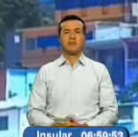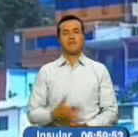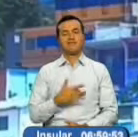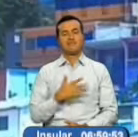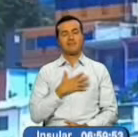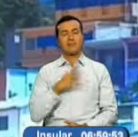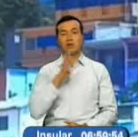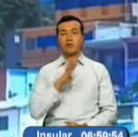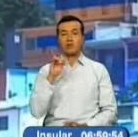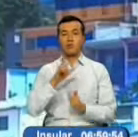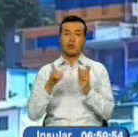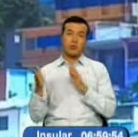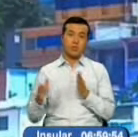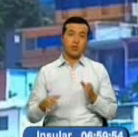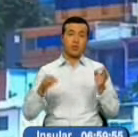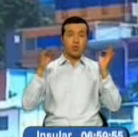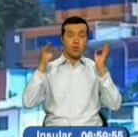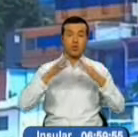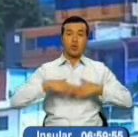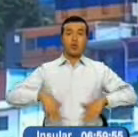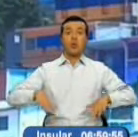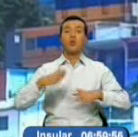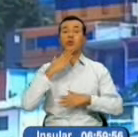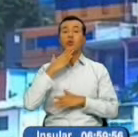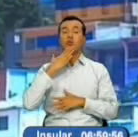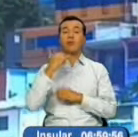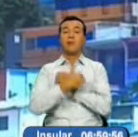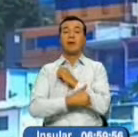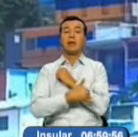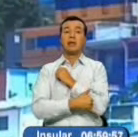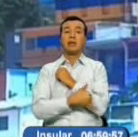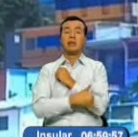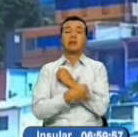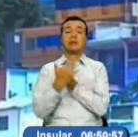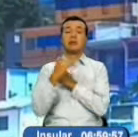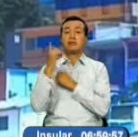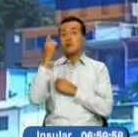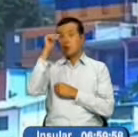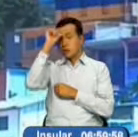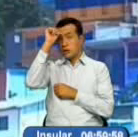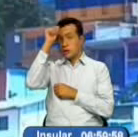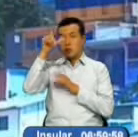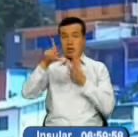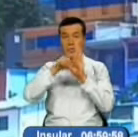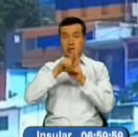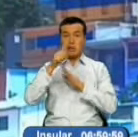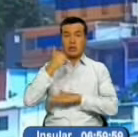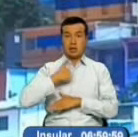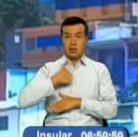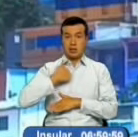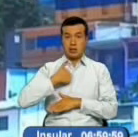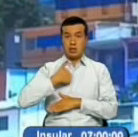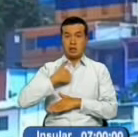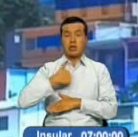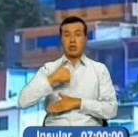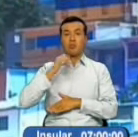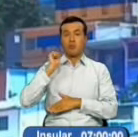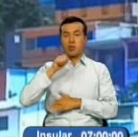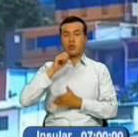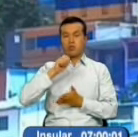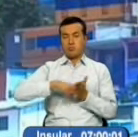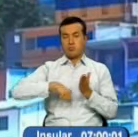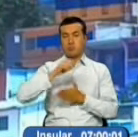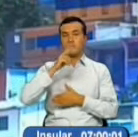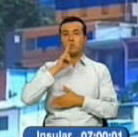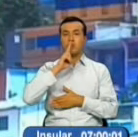Lamentable, 44 muertos dejó un accidente de tránsito en la India, mientras que en Argentina se promulgó la ley del uso medicinal de la marihuana. Más noticias en